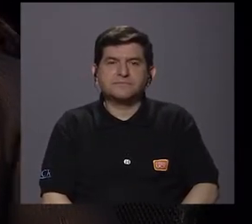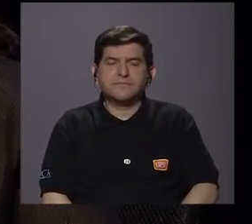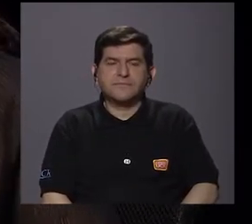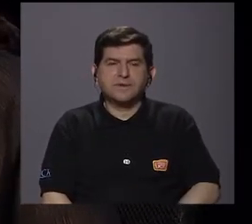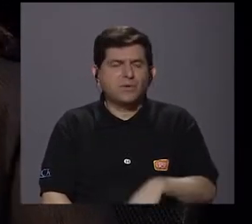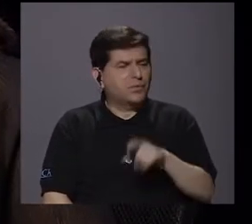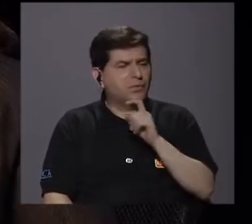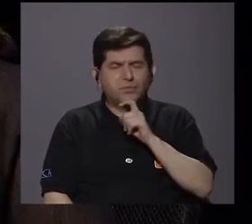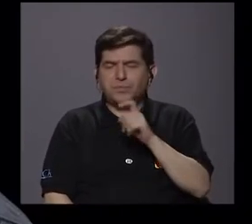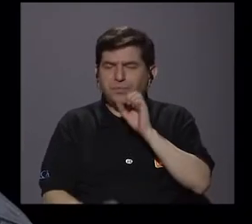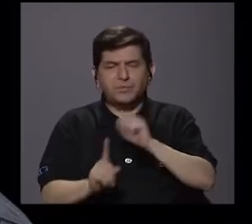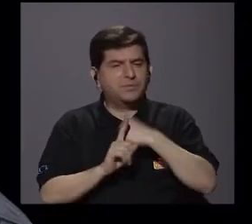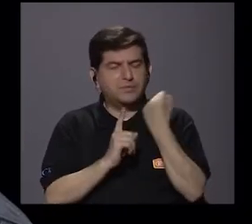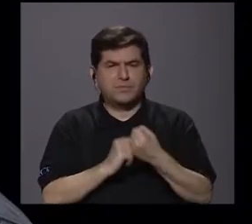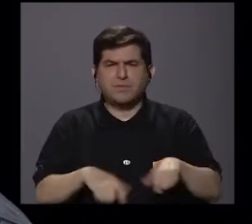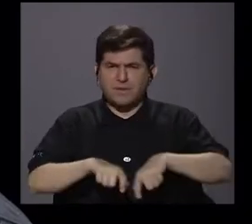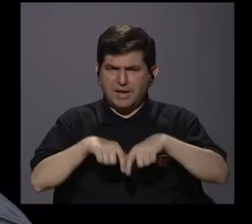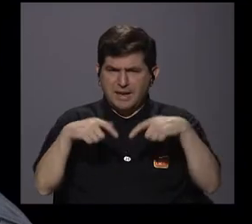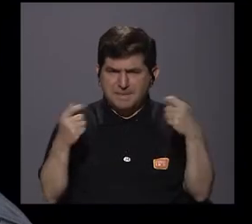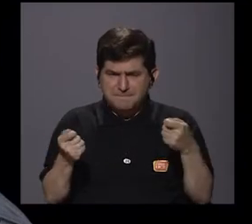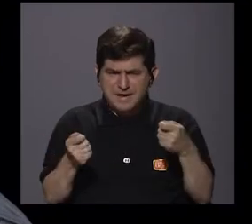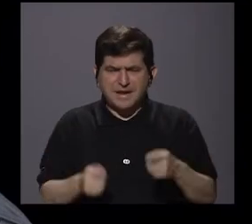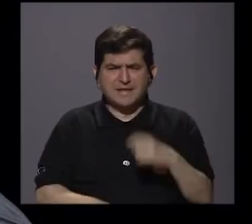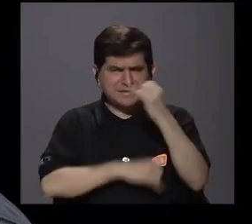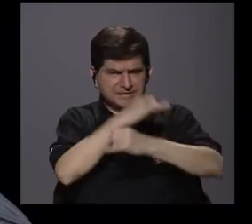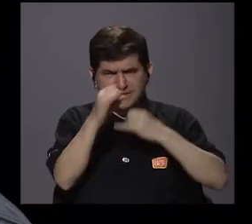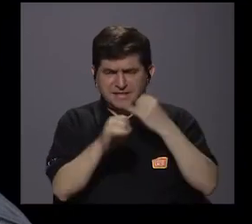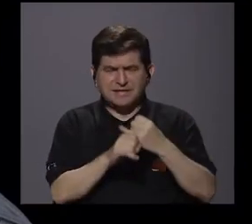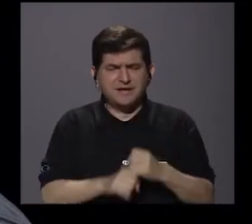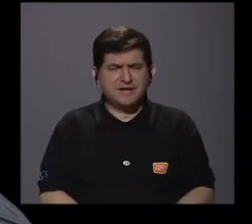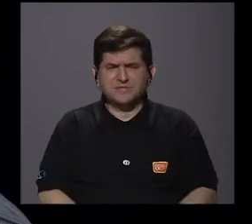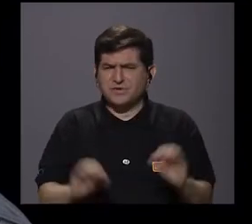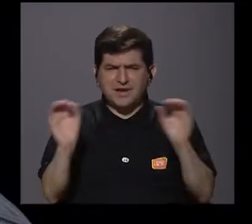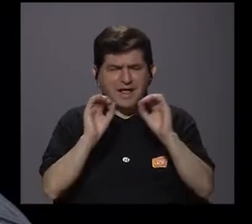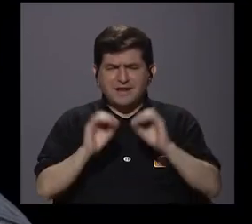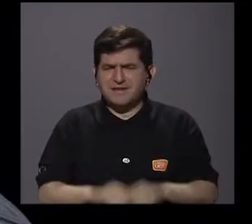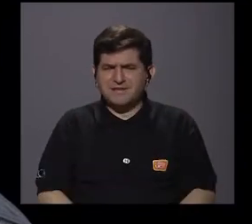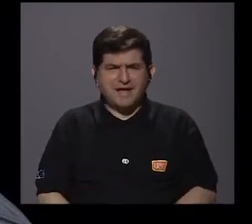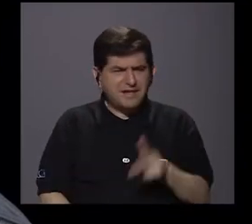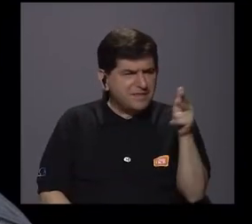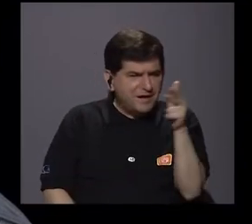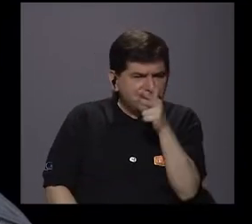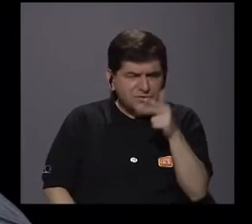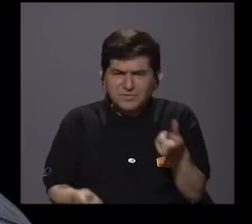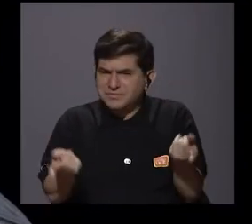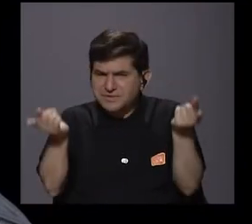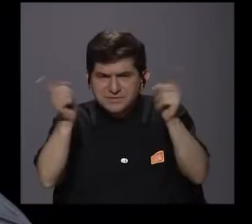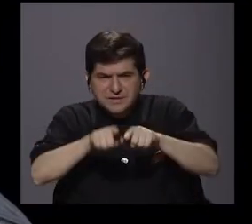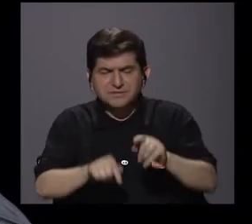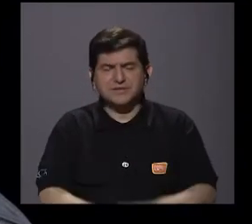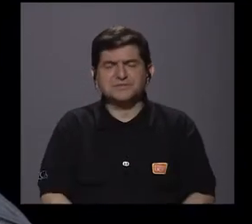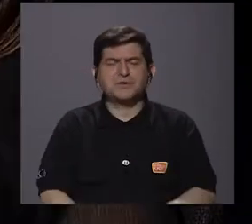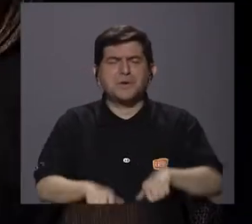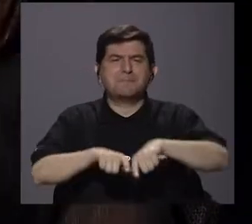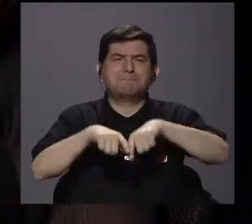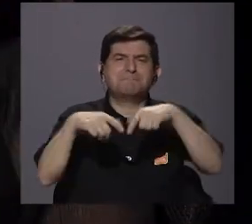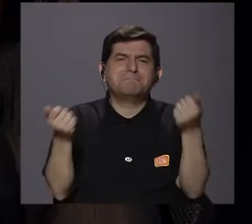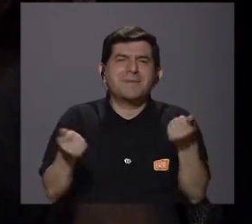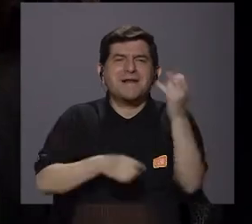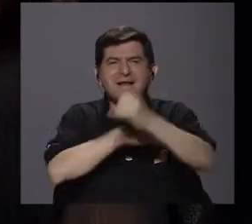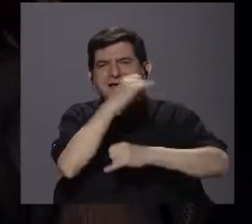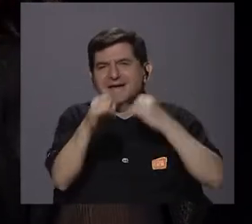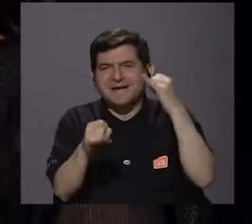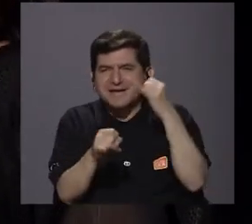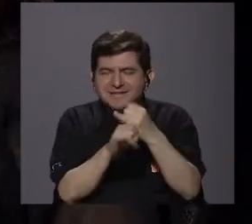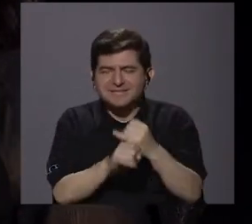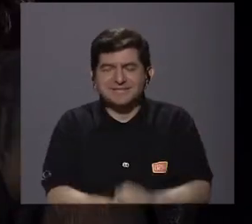Sumamente difícil. ¿Y la prensa internacional no pudo reportar imágenes de esa? La prensa internacional, con